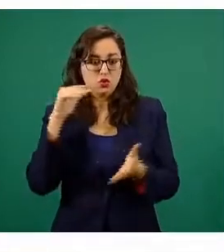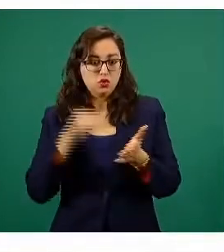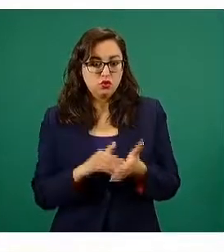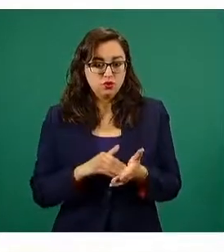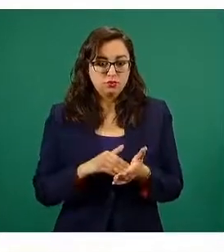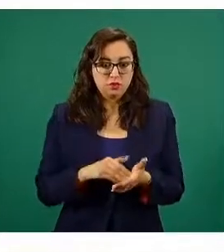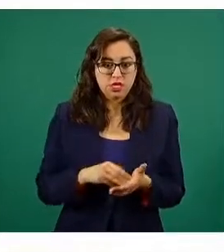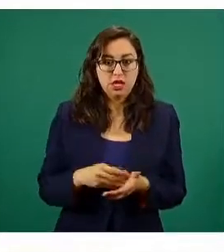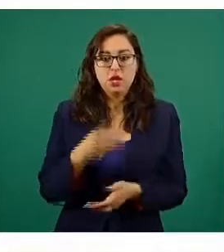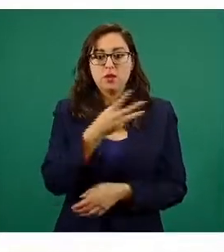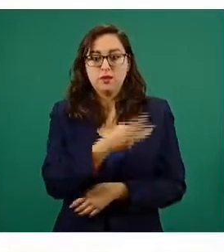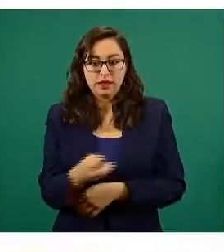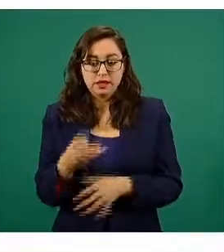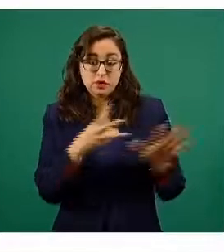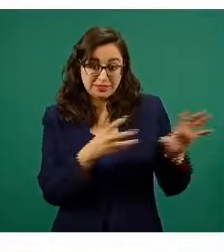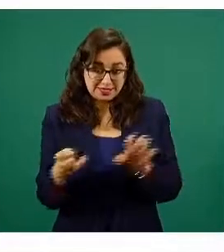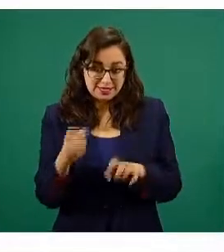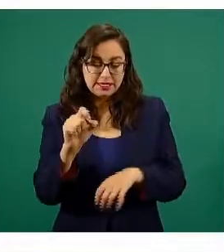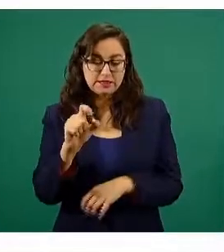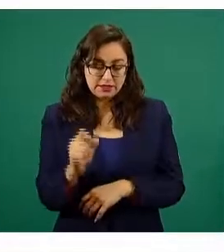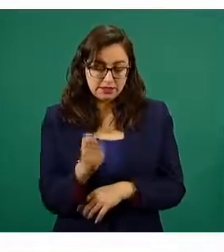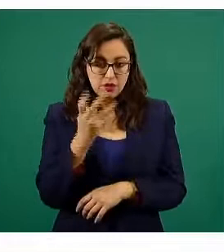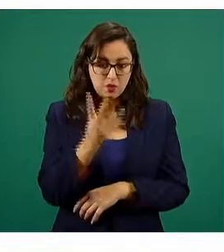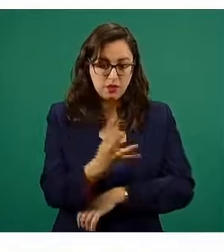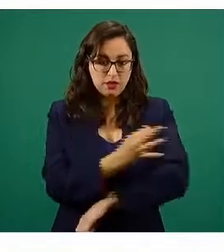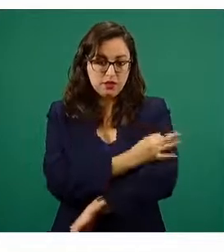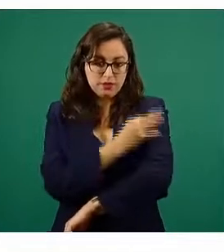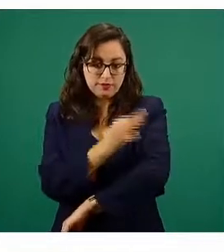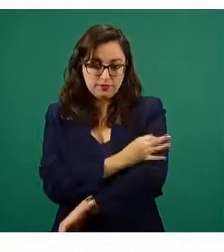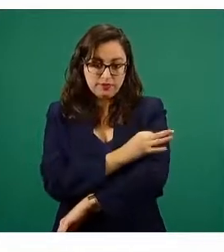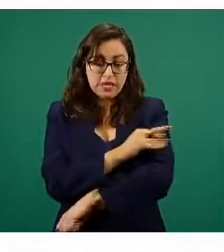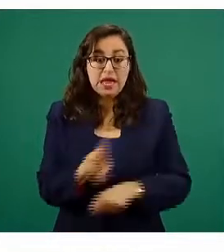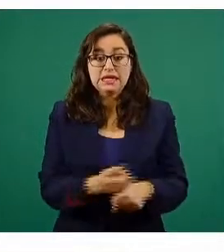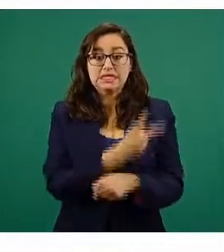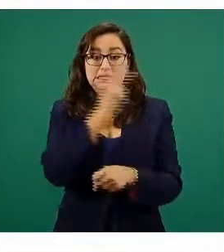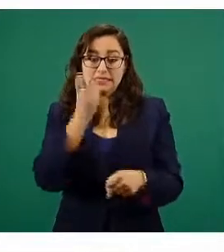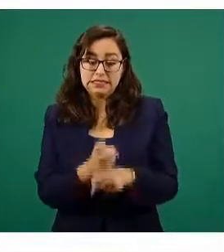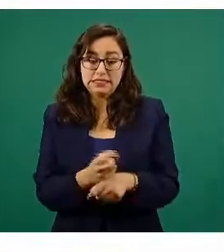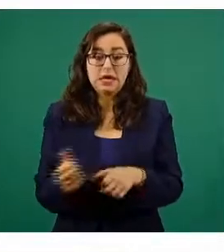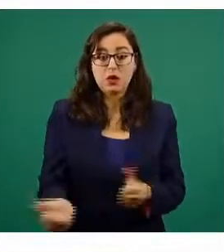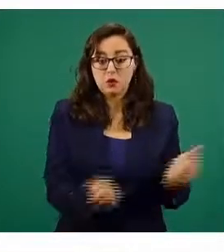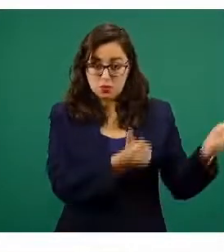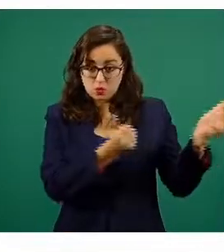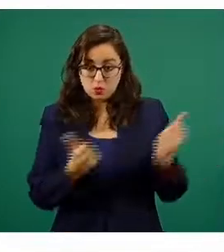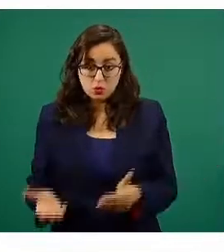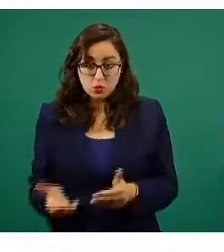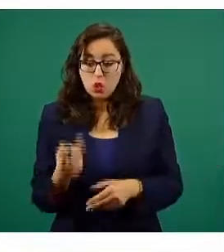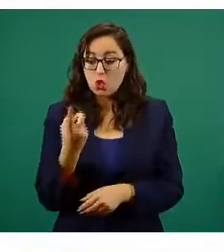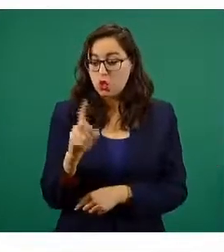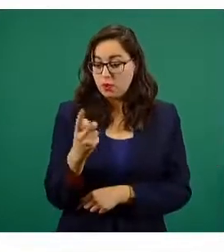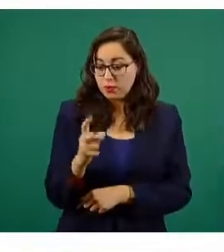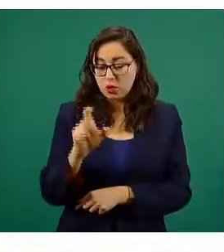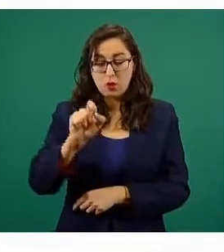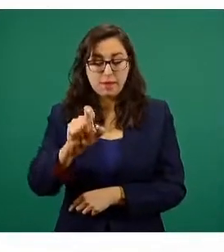2.924 dosis. Posteriormente tuvimos un segundo embarque que empezó a utilizarse desde el domingo 27 de